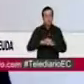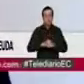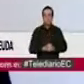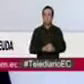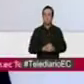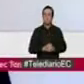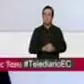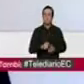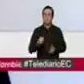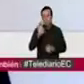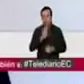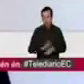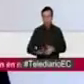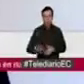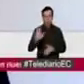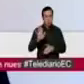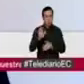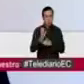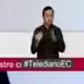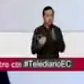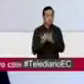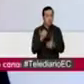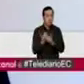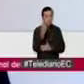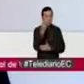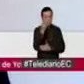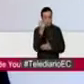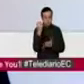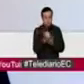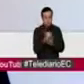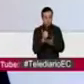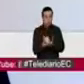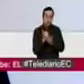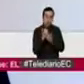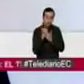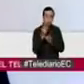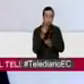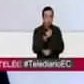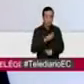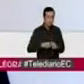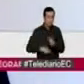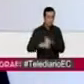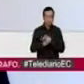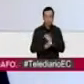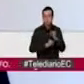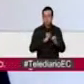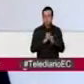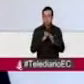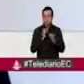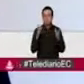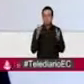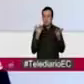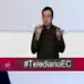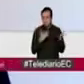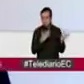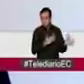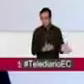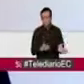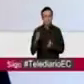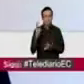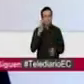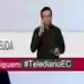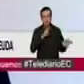que el Ecuador pueda recibir nuevos ingresos que atraigan la inversión internacional hacia nuestro país, para poder canalizarlo